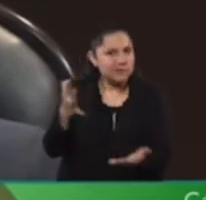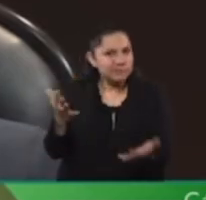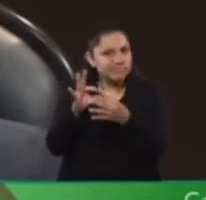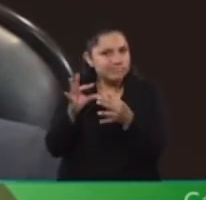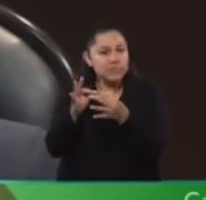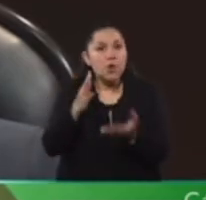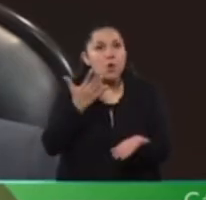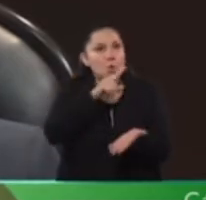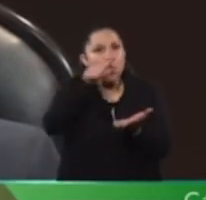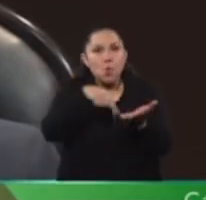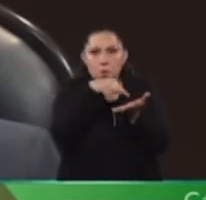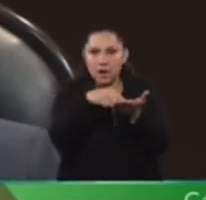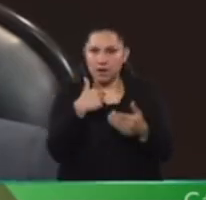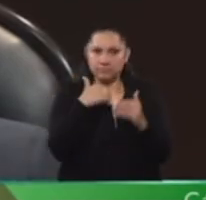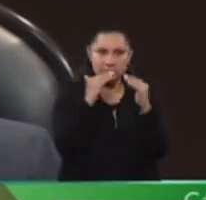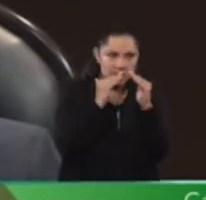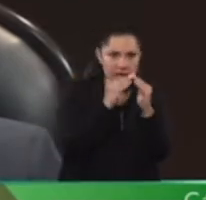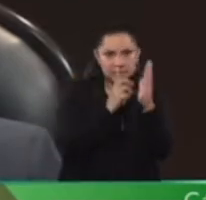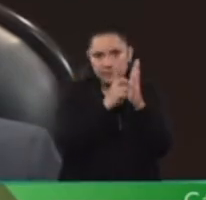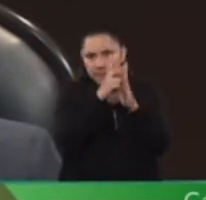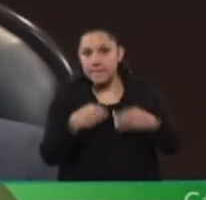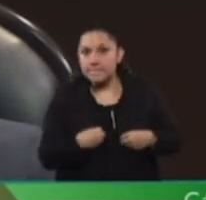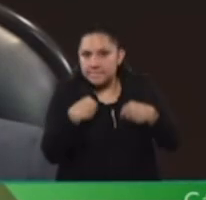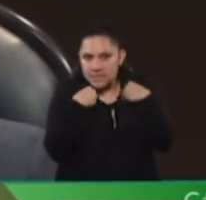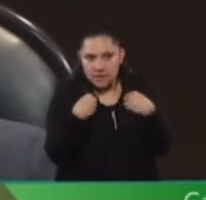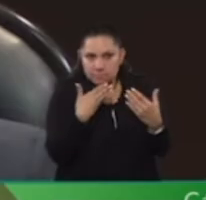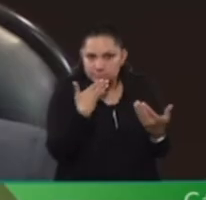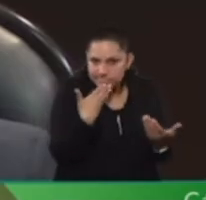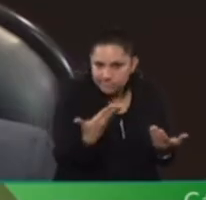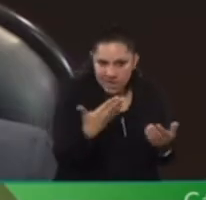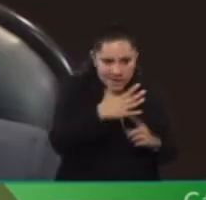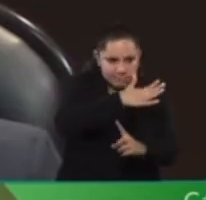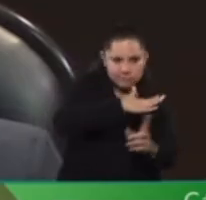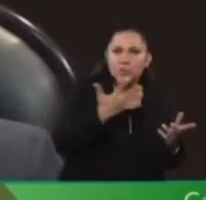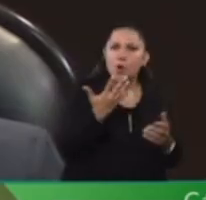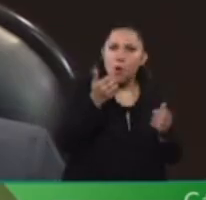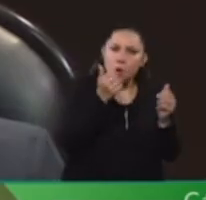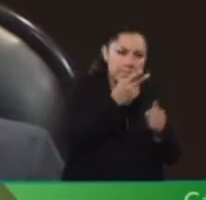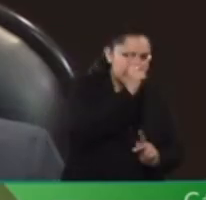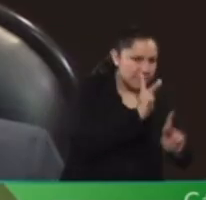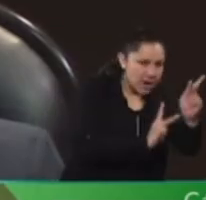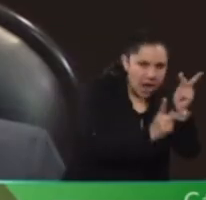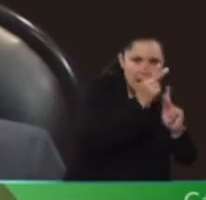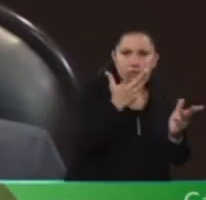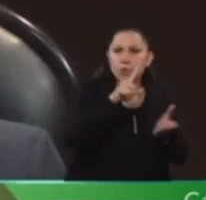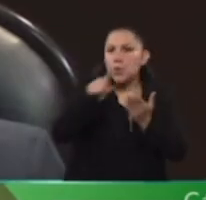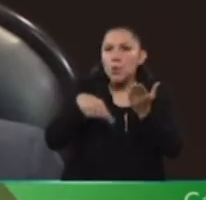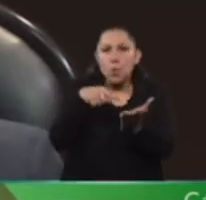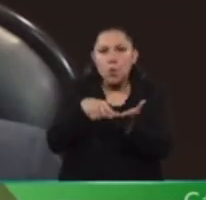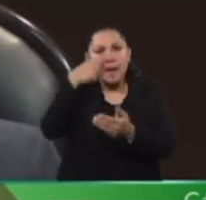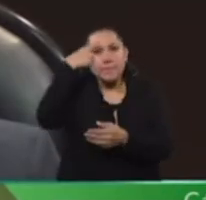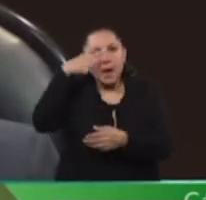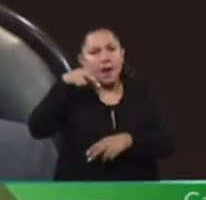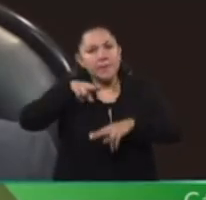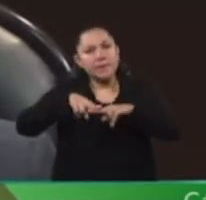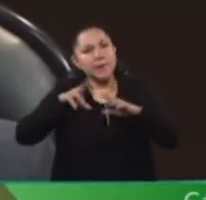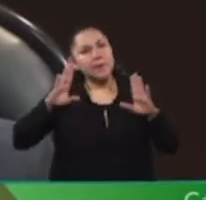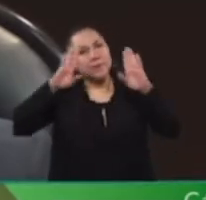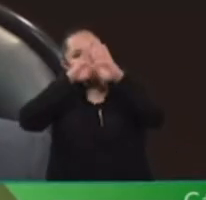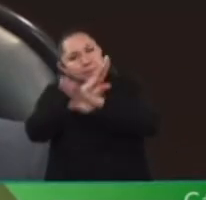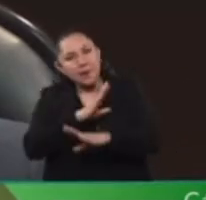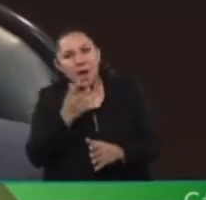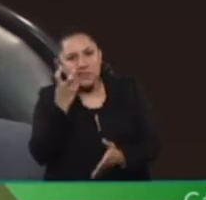con acceso a espacios verdes y de esparcimiento. A veces no dimensionamos que este es un nudo que, si